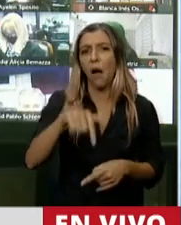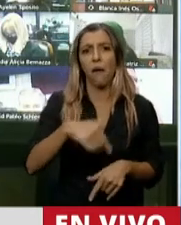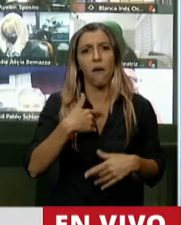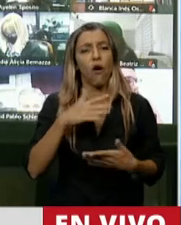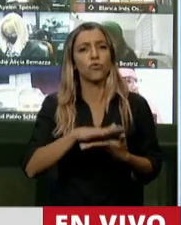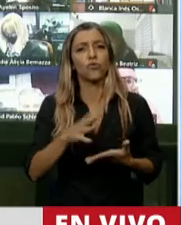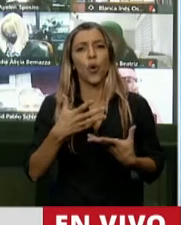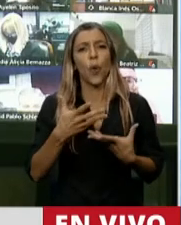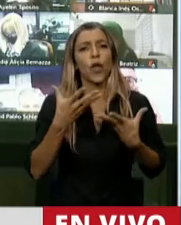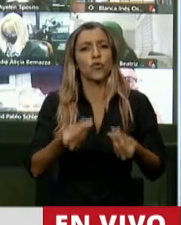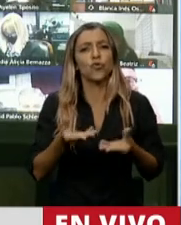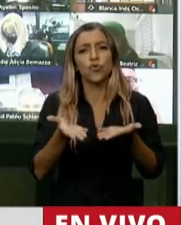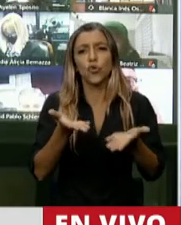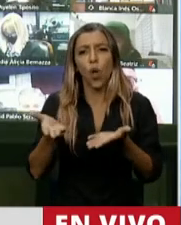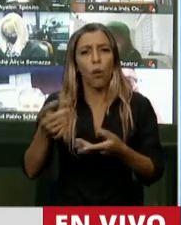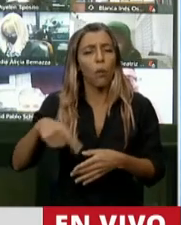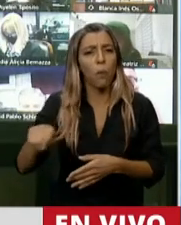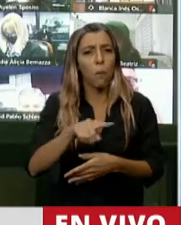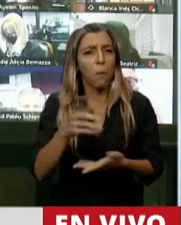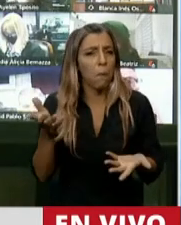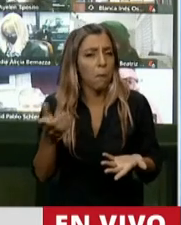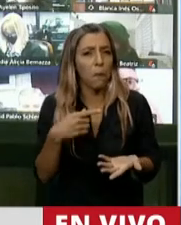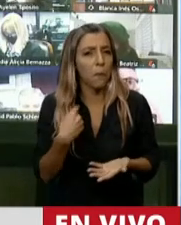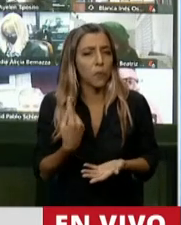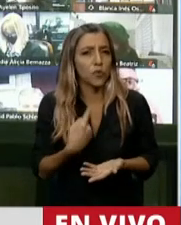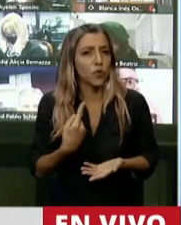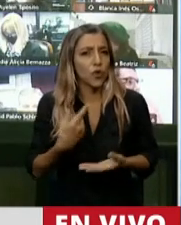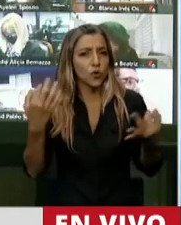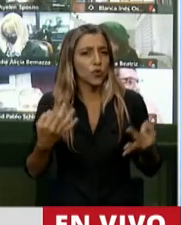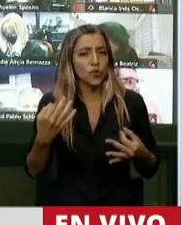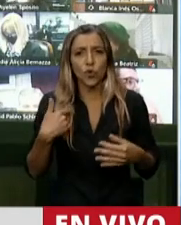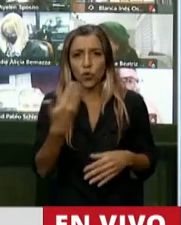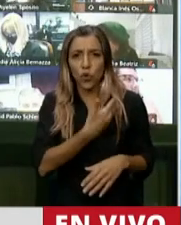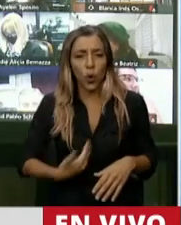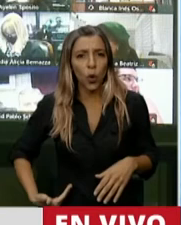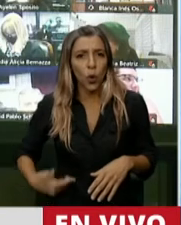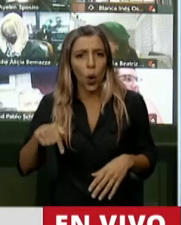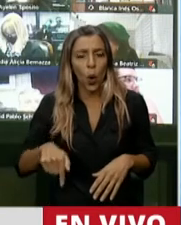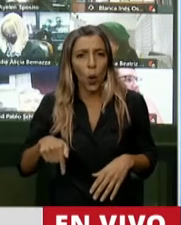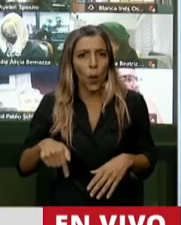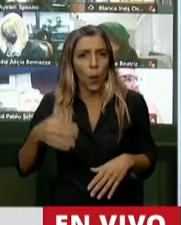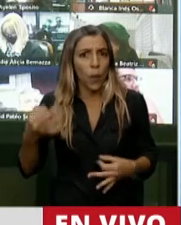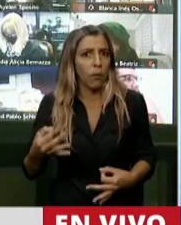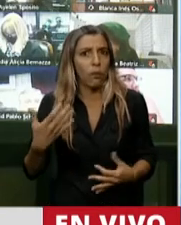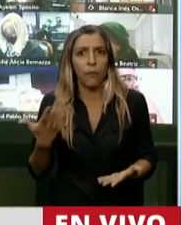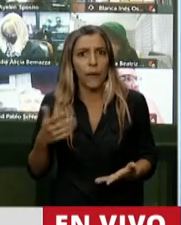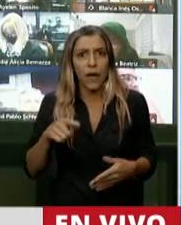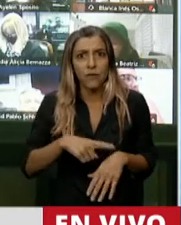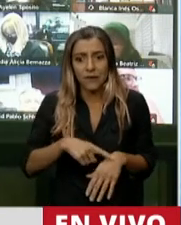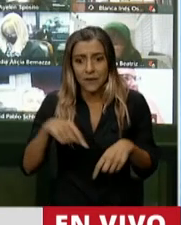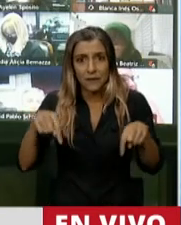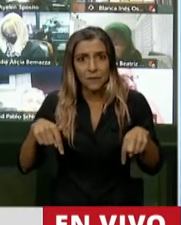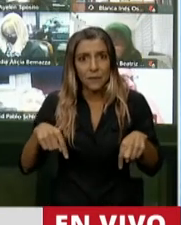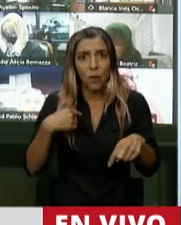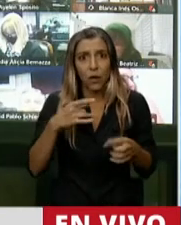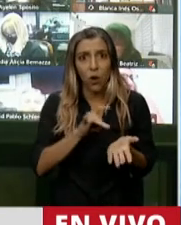de solidaridad cuando estamos frente a un gobierno que está despidiendo